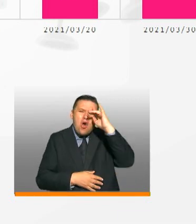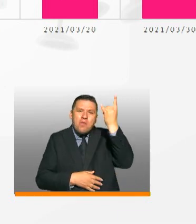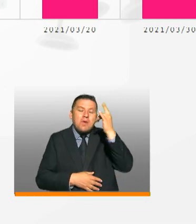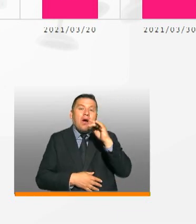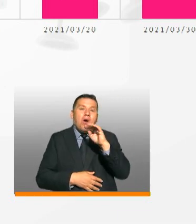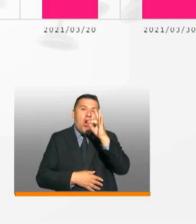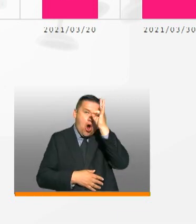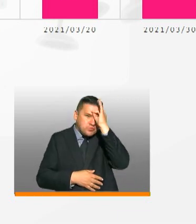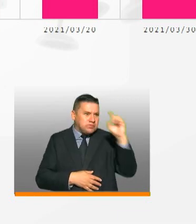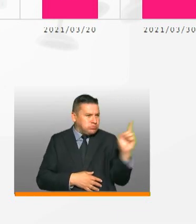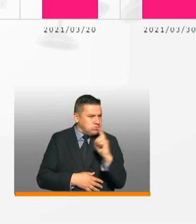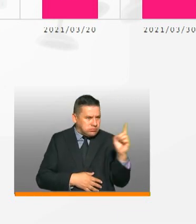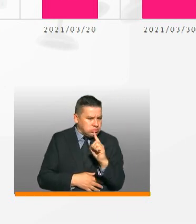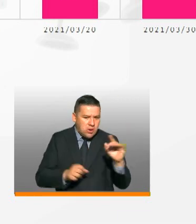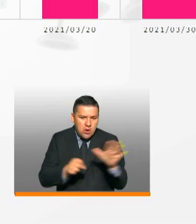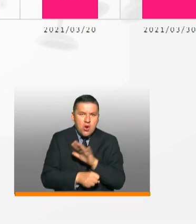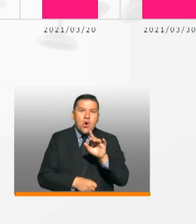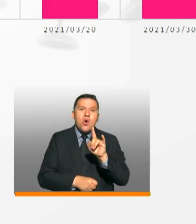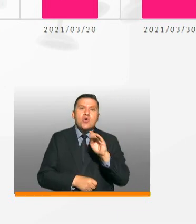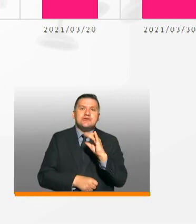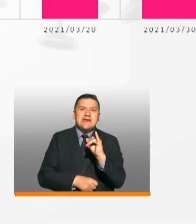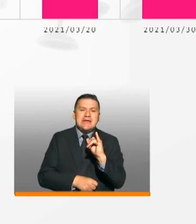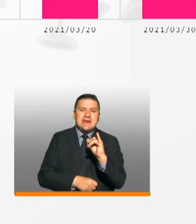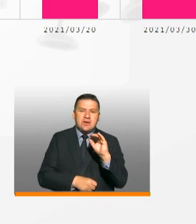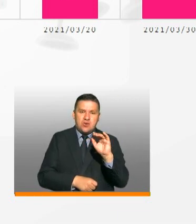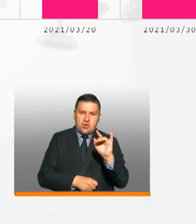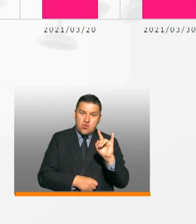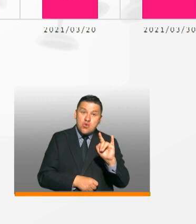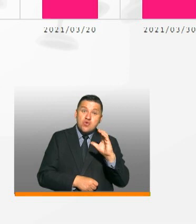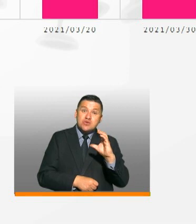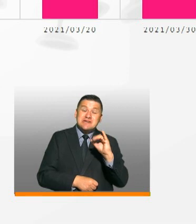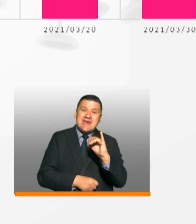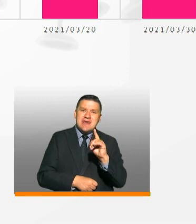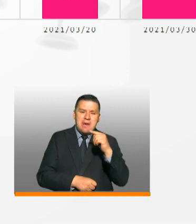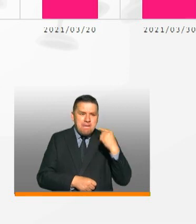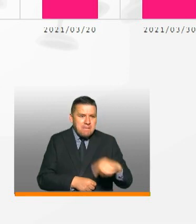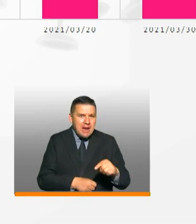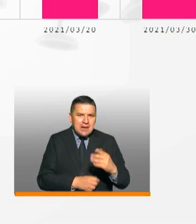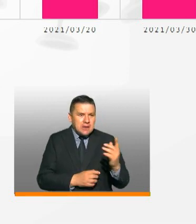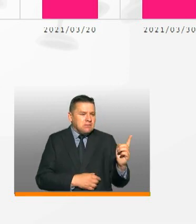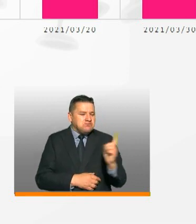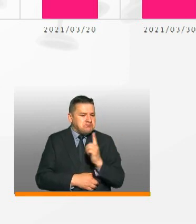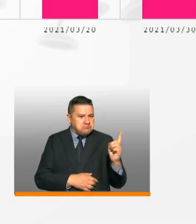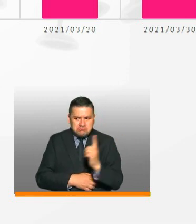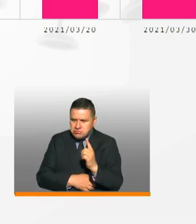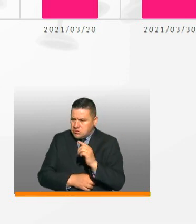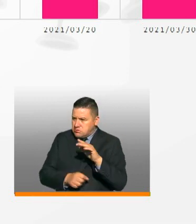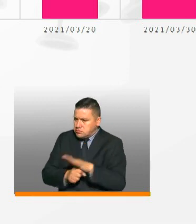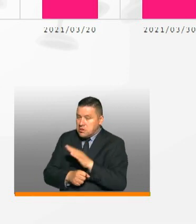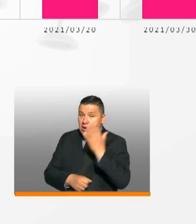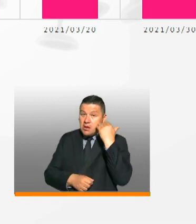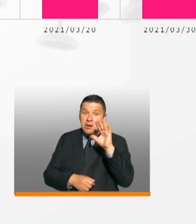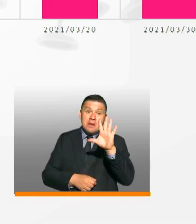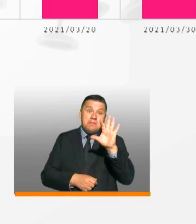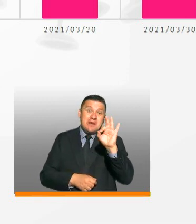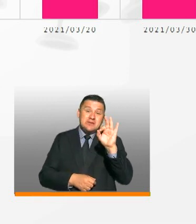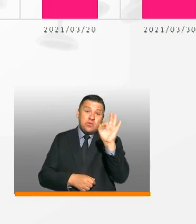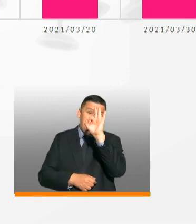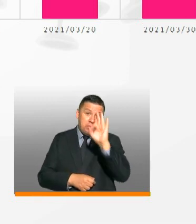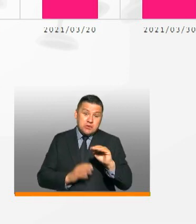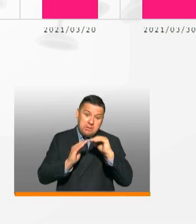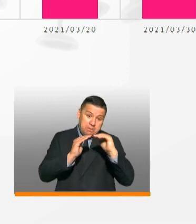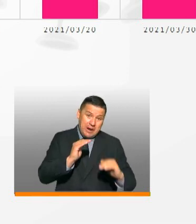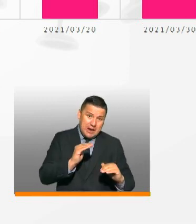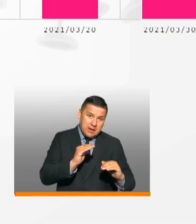cuidados intensivos que ven en la parte gris. Hemos perdido capacidad, llegamos a tener menos del 50% de las